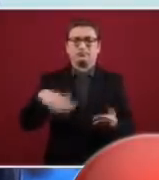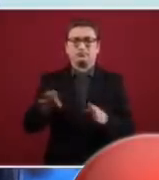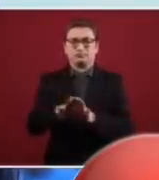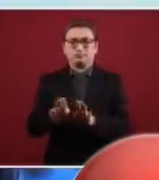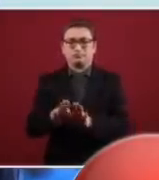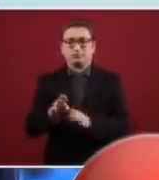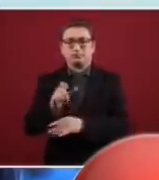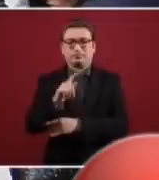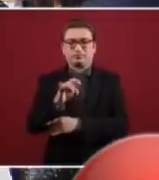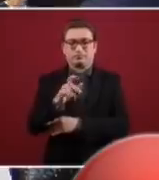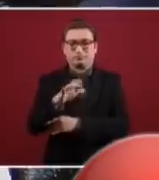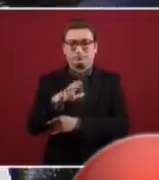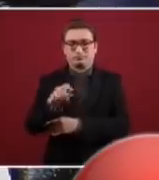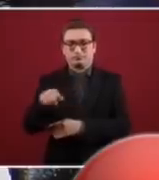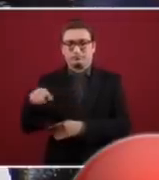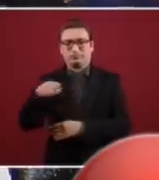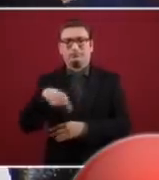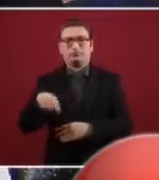Atrotsky.